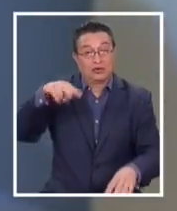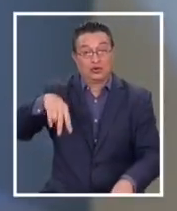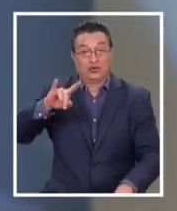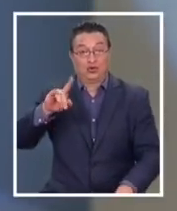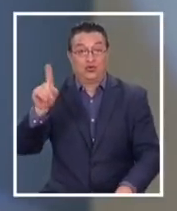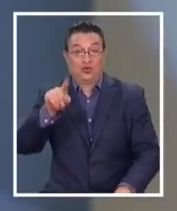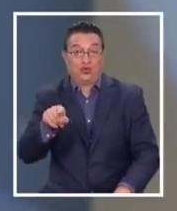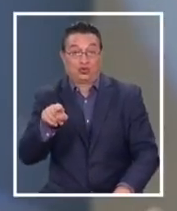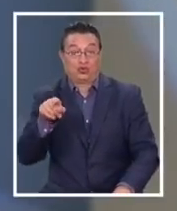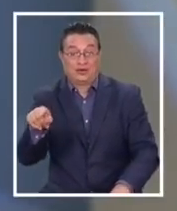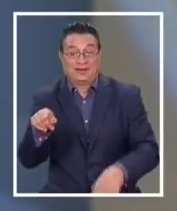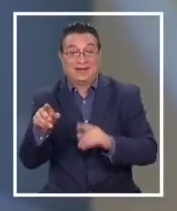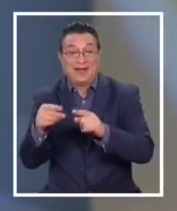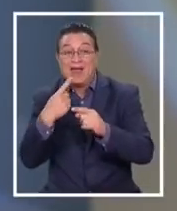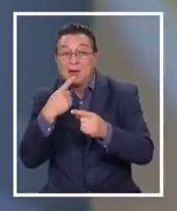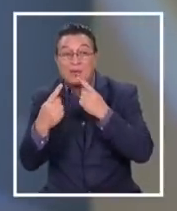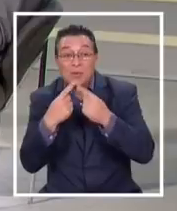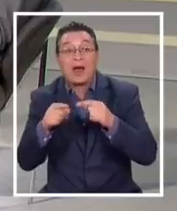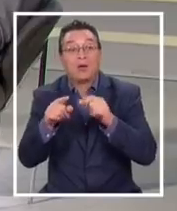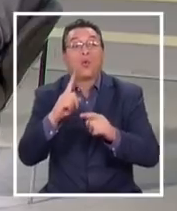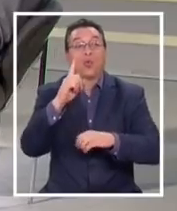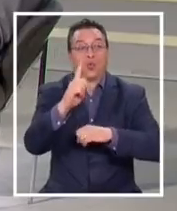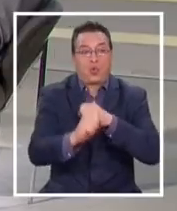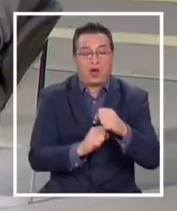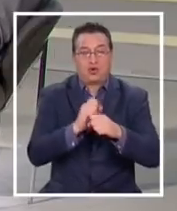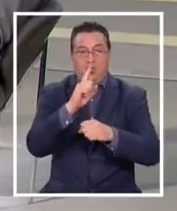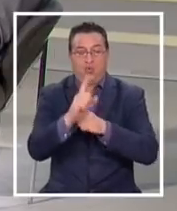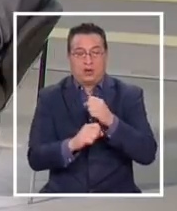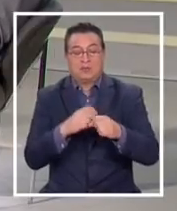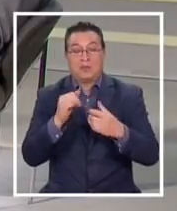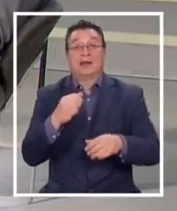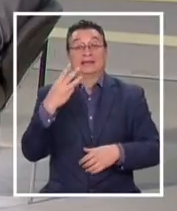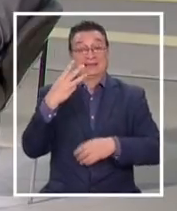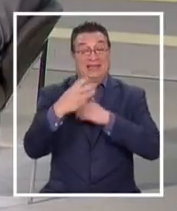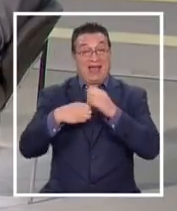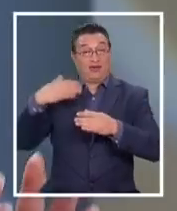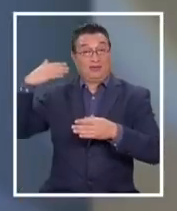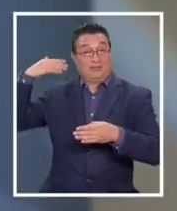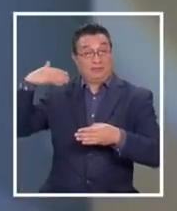casos policiales. La encuesta NUSC se mide año a año y en los últimos 3 años, es decir,